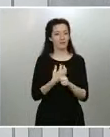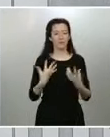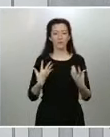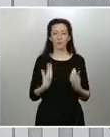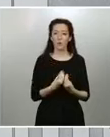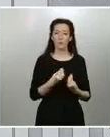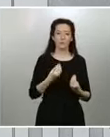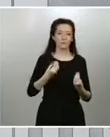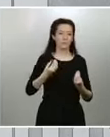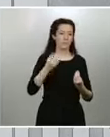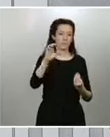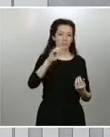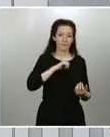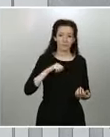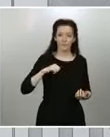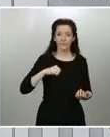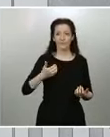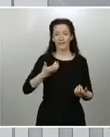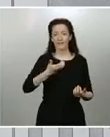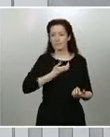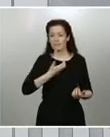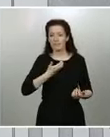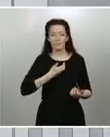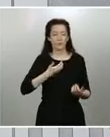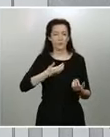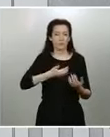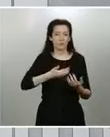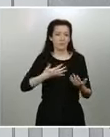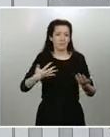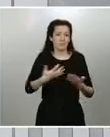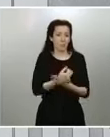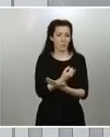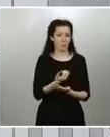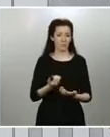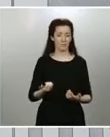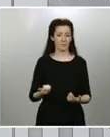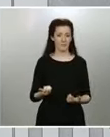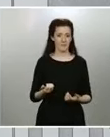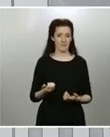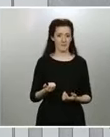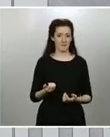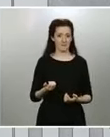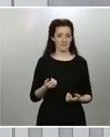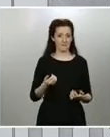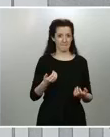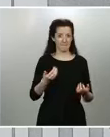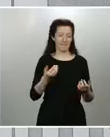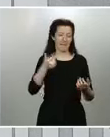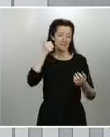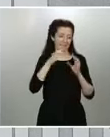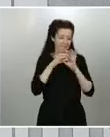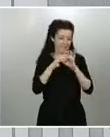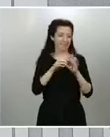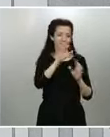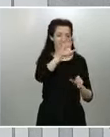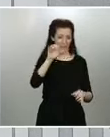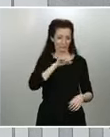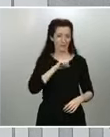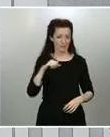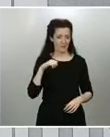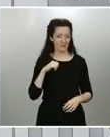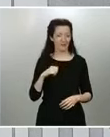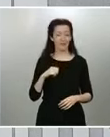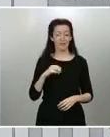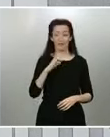administraciones de nuestro país con el marco institucional entero de nuestro país muy en particular con las comunidades autónomas que siguen teniendo unas las